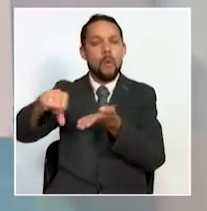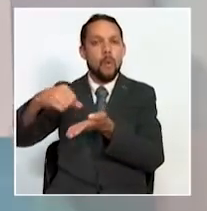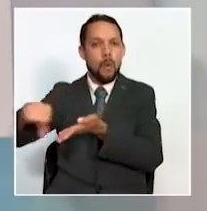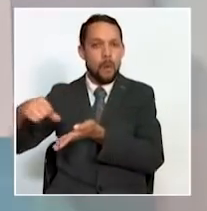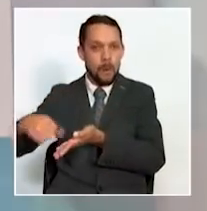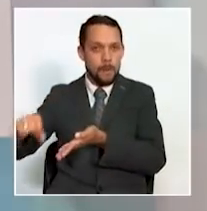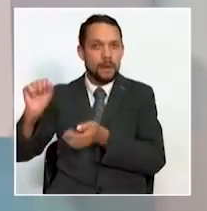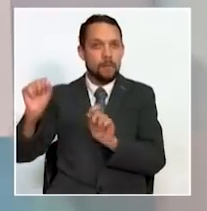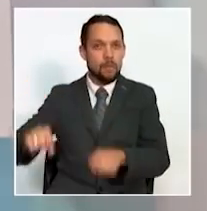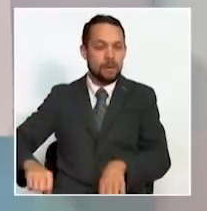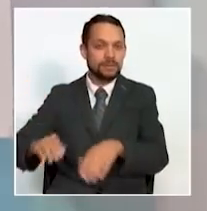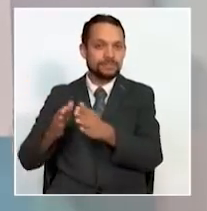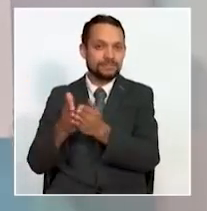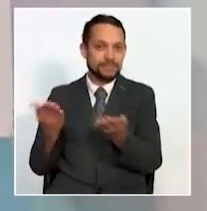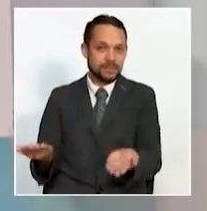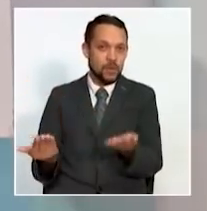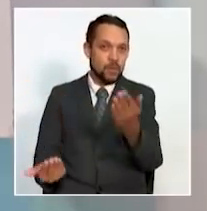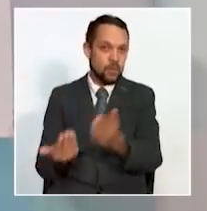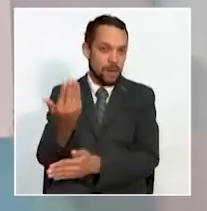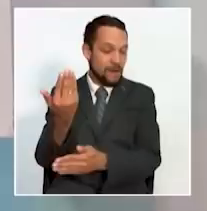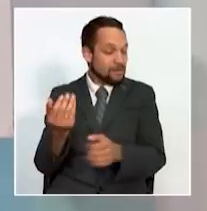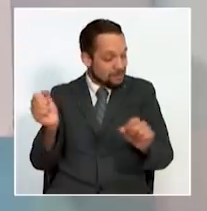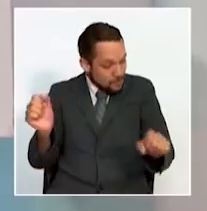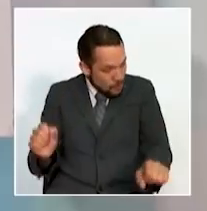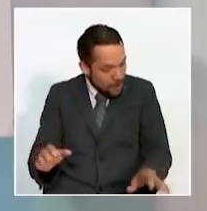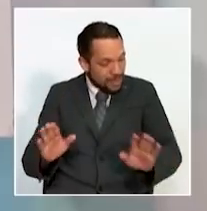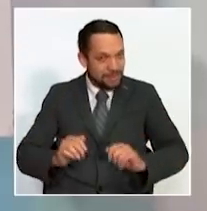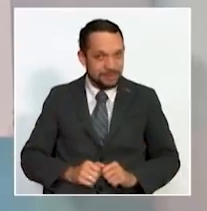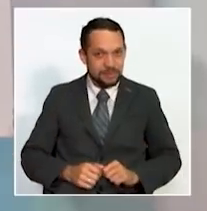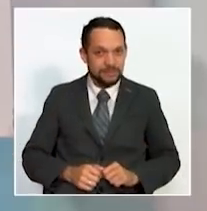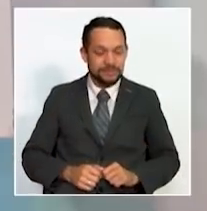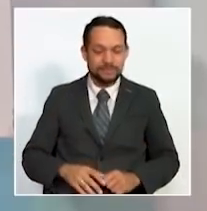país y es motivo de mucha alegría porque